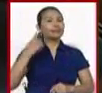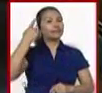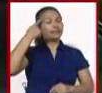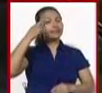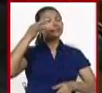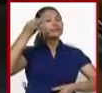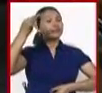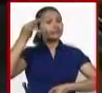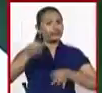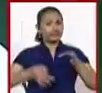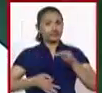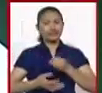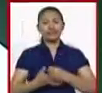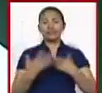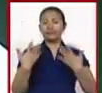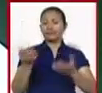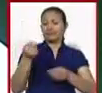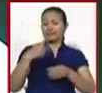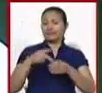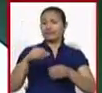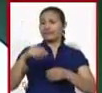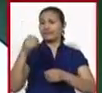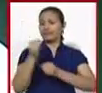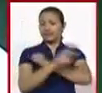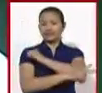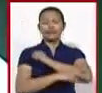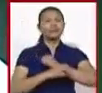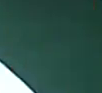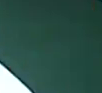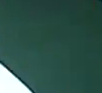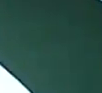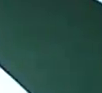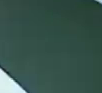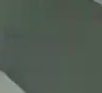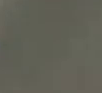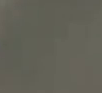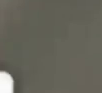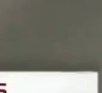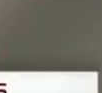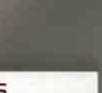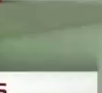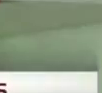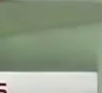para determinar si estos habrían participado en algún hecho delictivo.